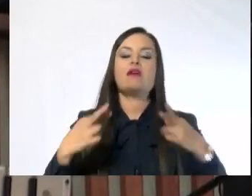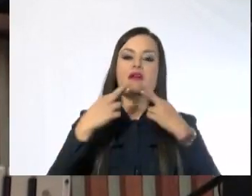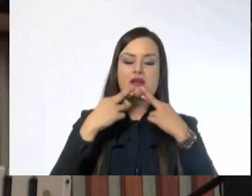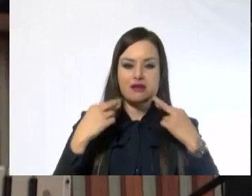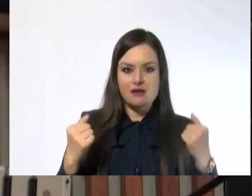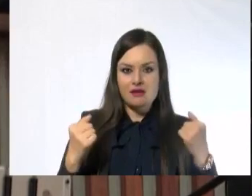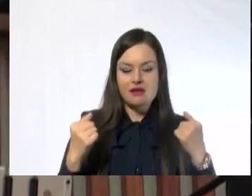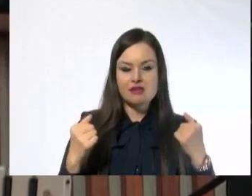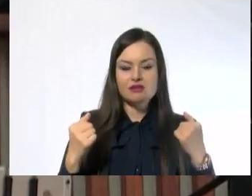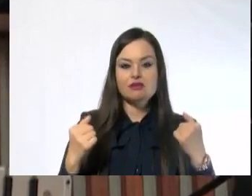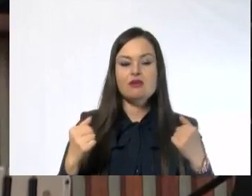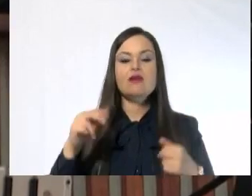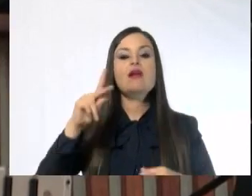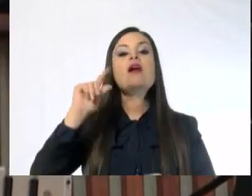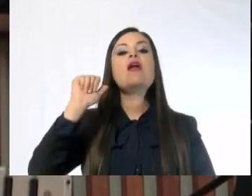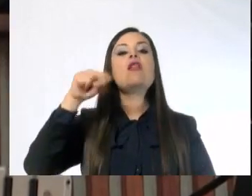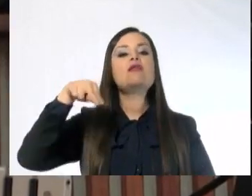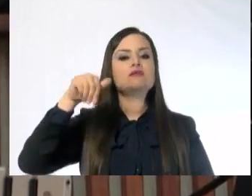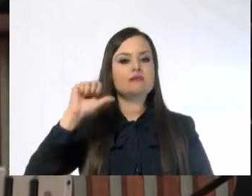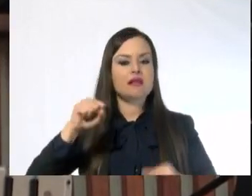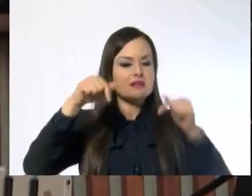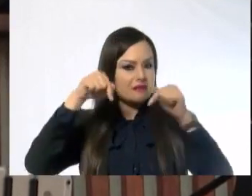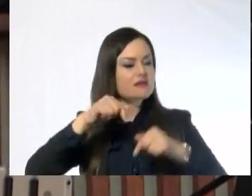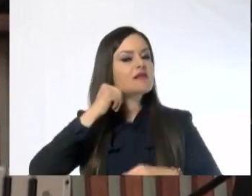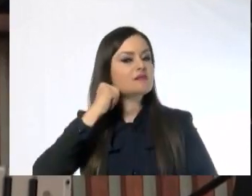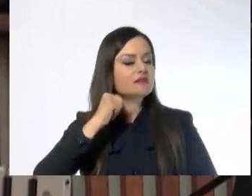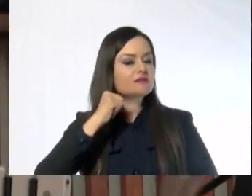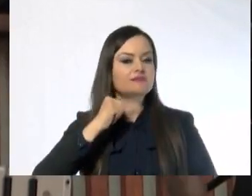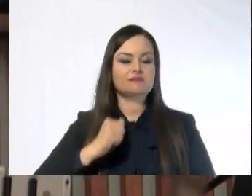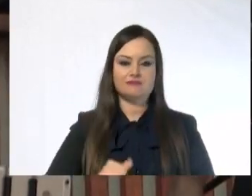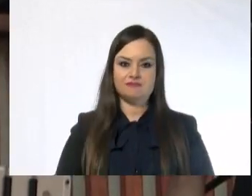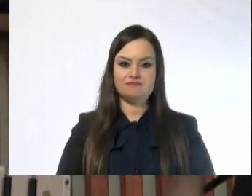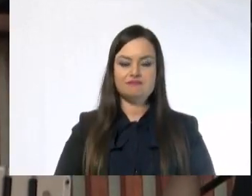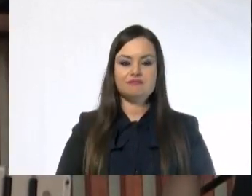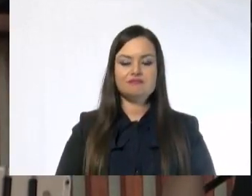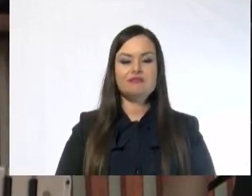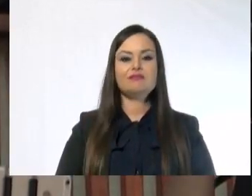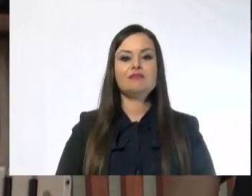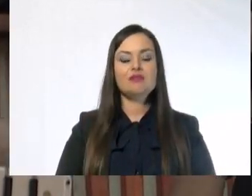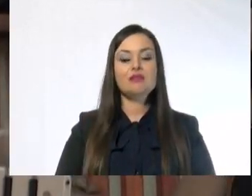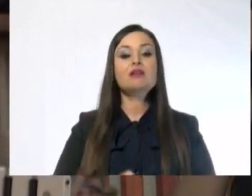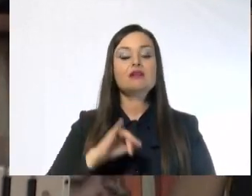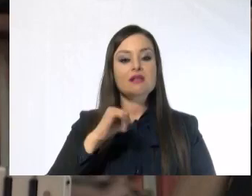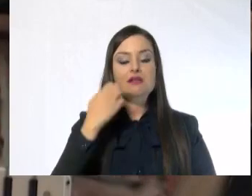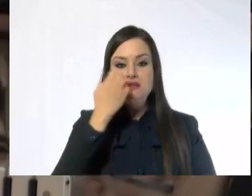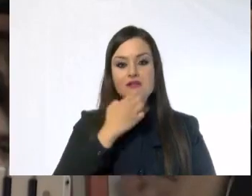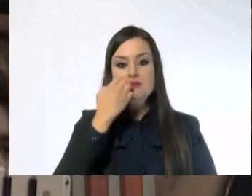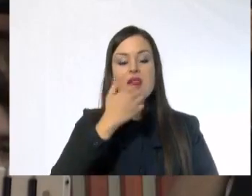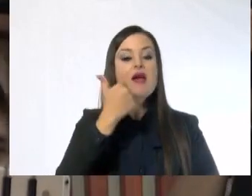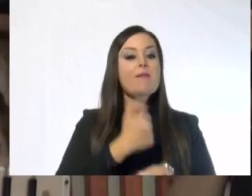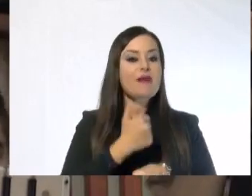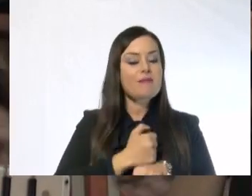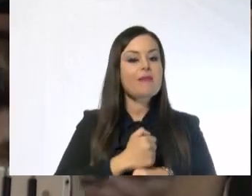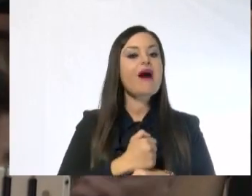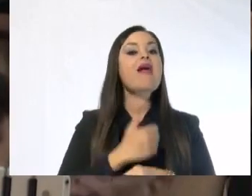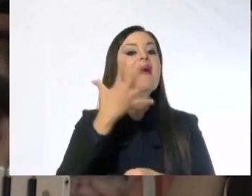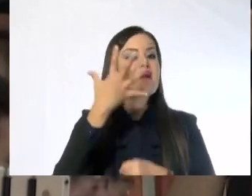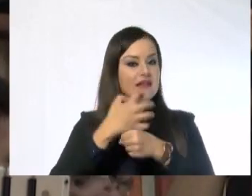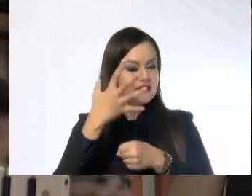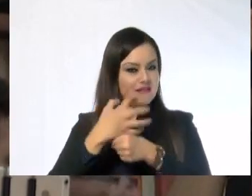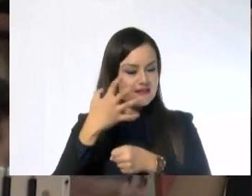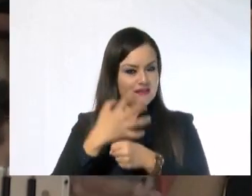su delegación de los planes aquí en el municipio de la paz cursa el quinto grado de primaria en la escuela